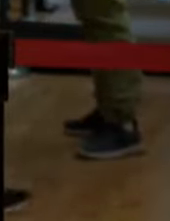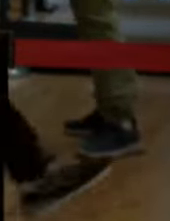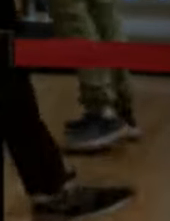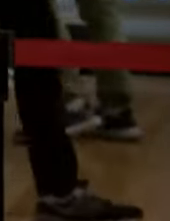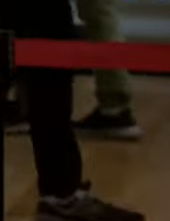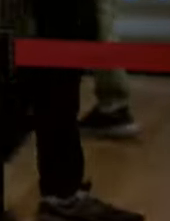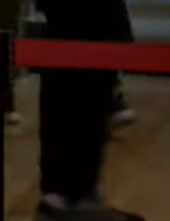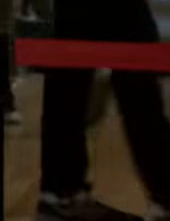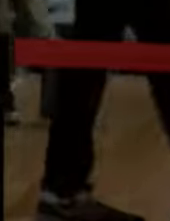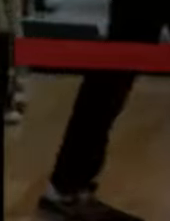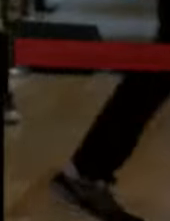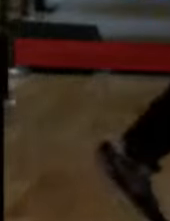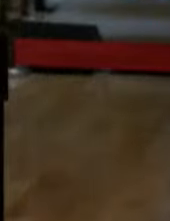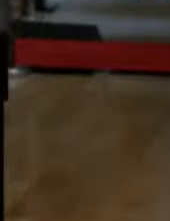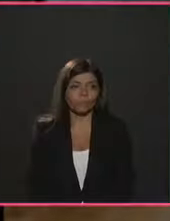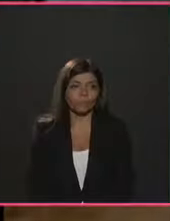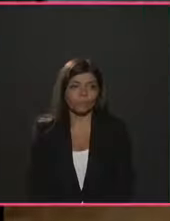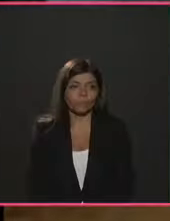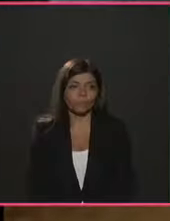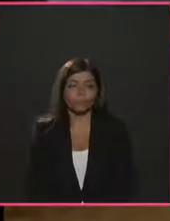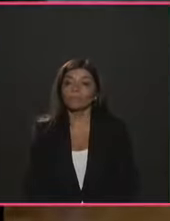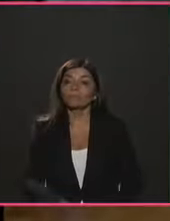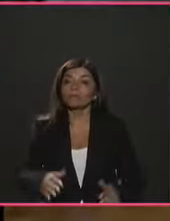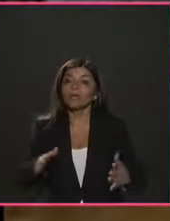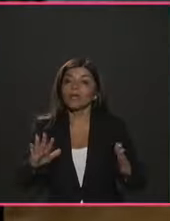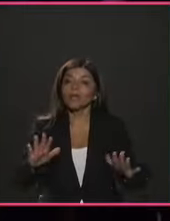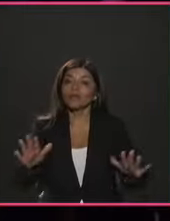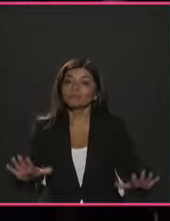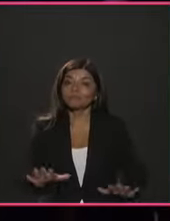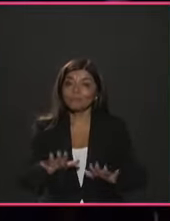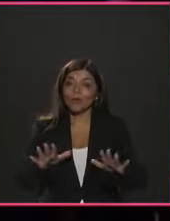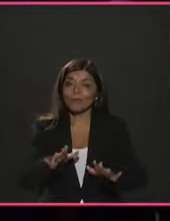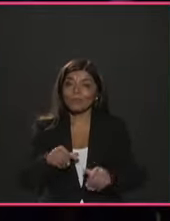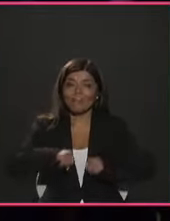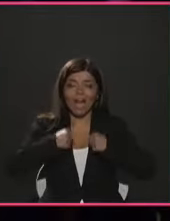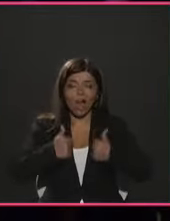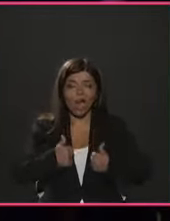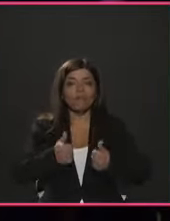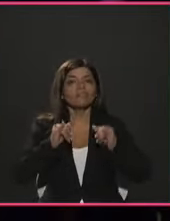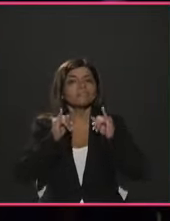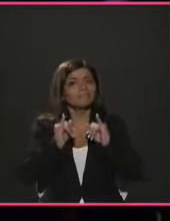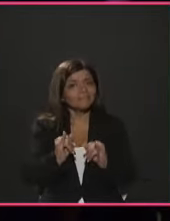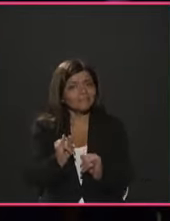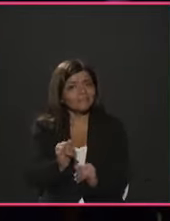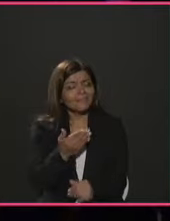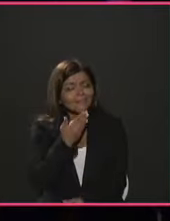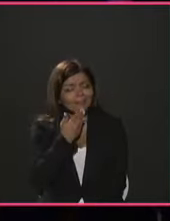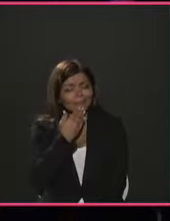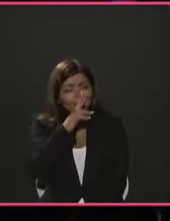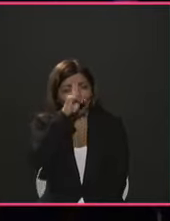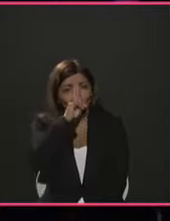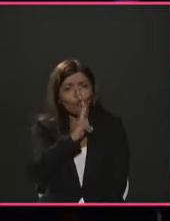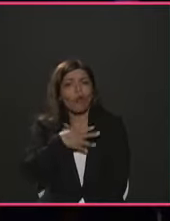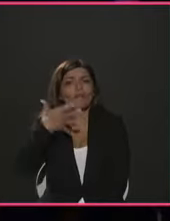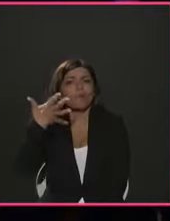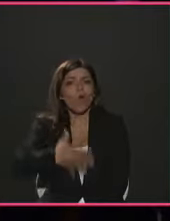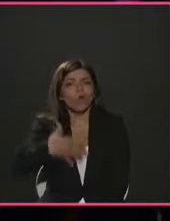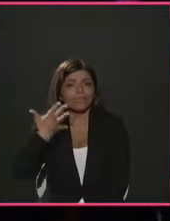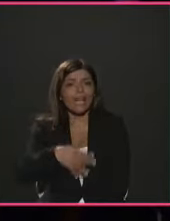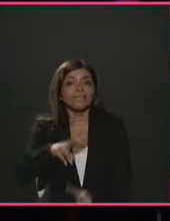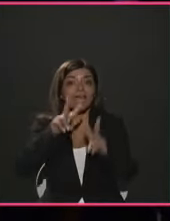divulgación científica y además gratuito cómo los motivarías o sea De todas maneras y siento que la la juventud también tiene un rol fundamental en el lado de la